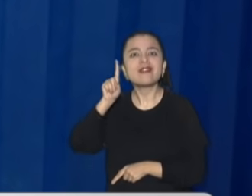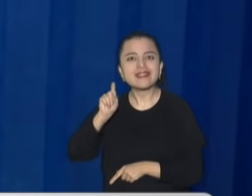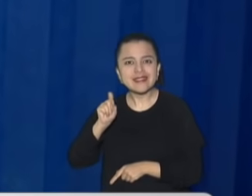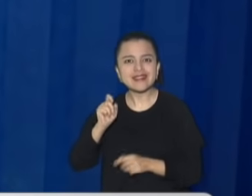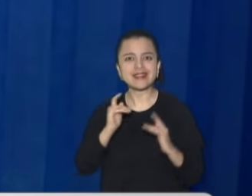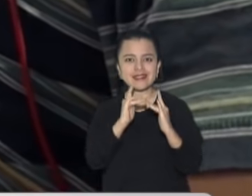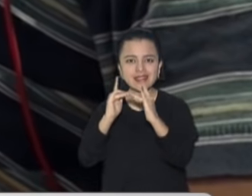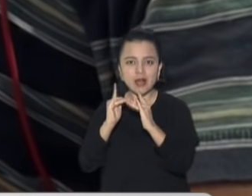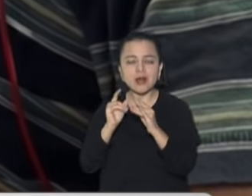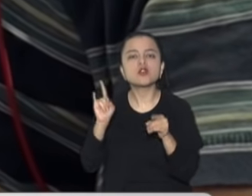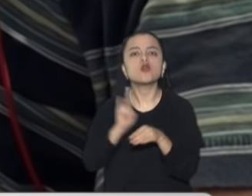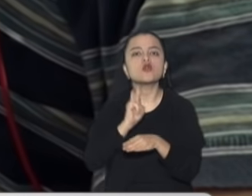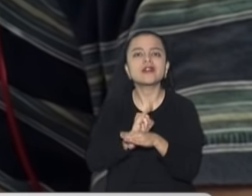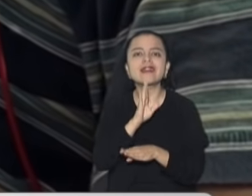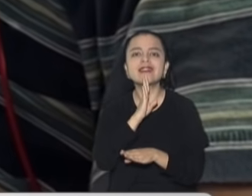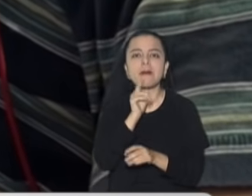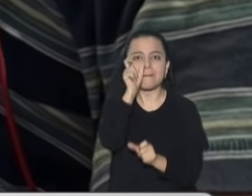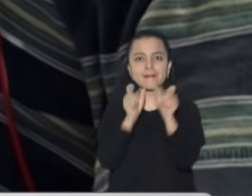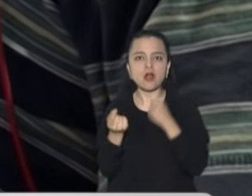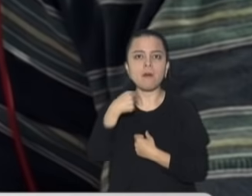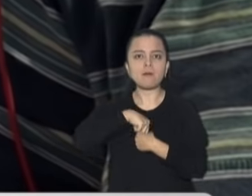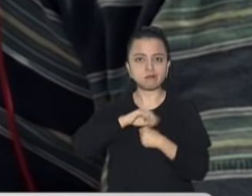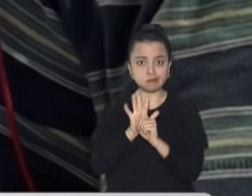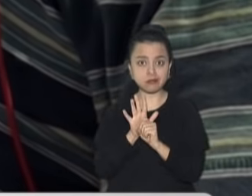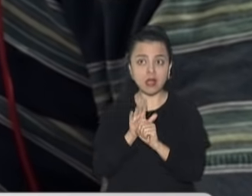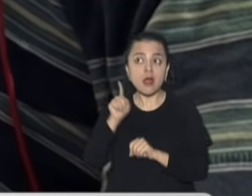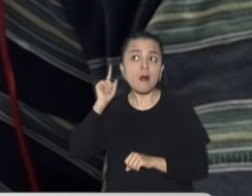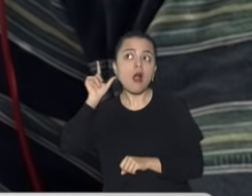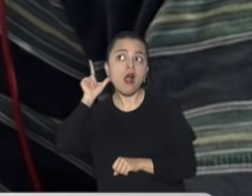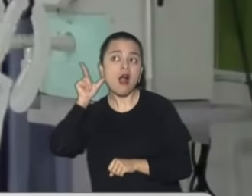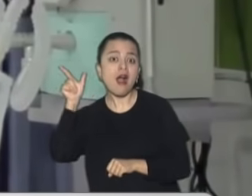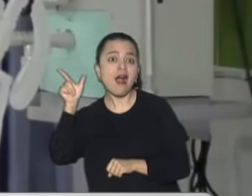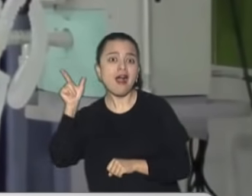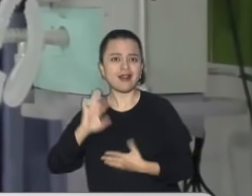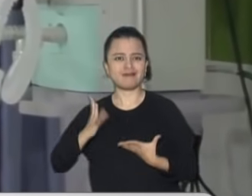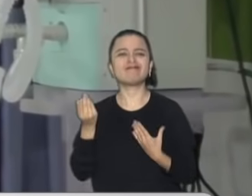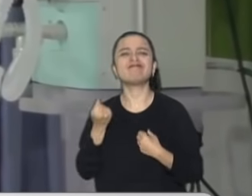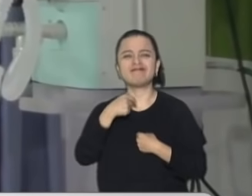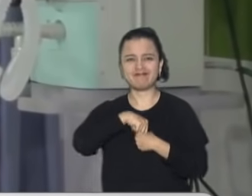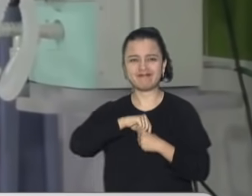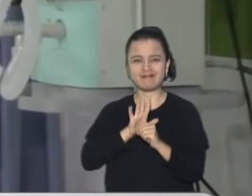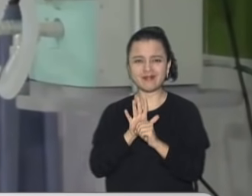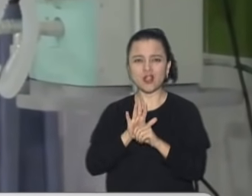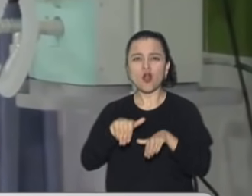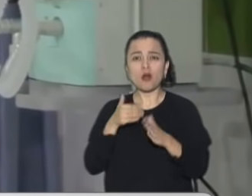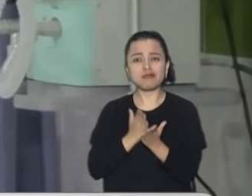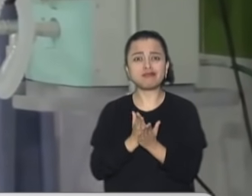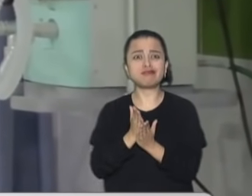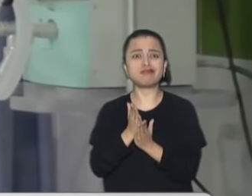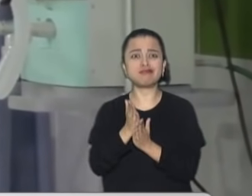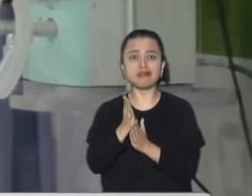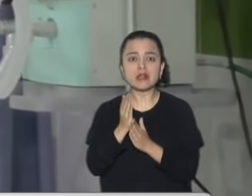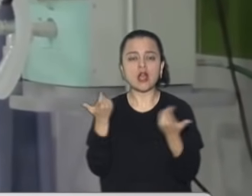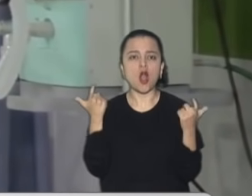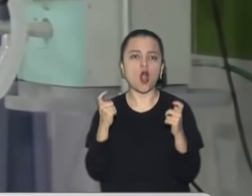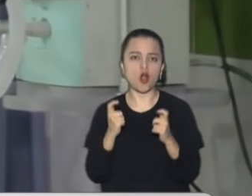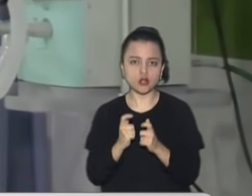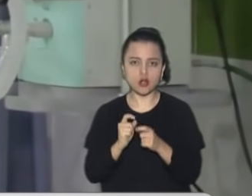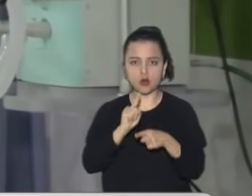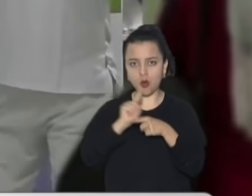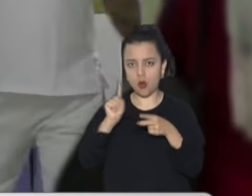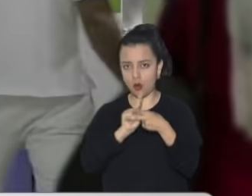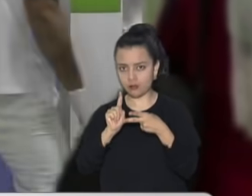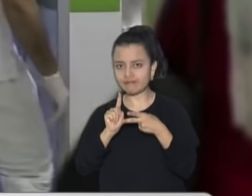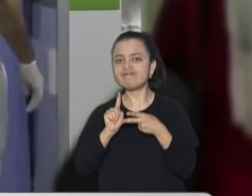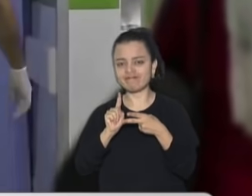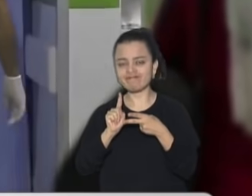recordemos que la alcaldía aseguró que este segundo pico de la pandemia pues durará al menos 2 semanas más. Es decir, que es